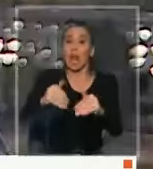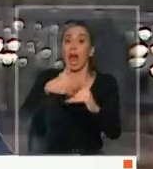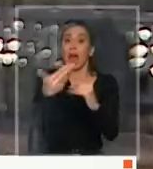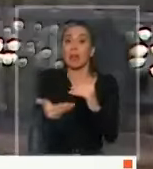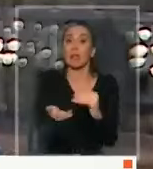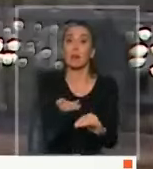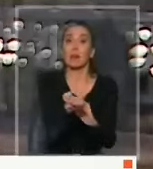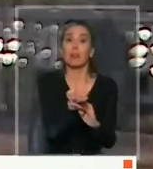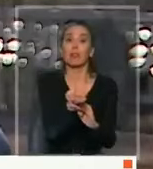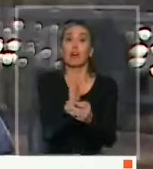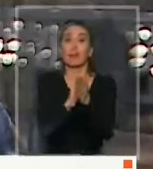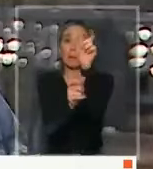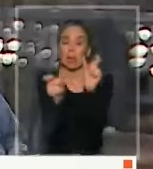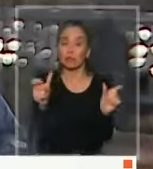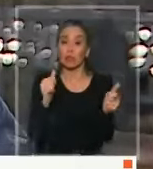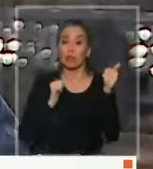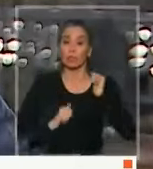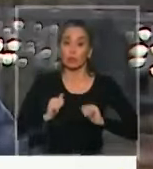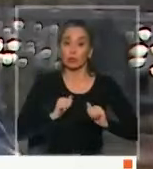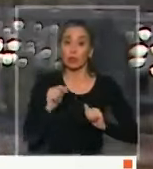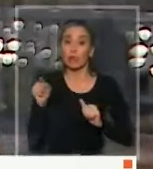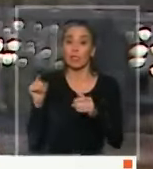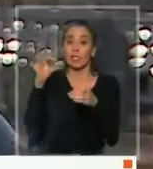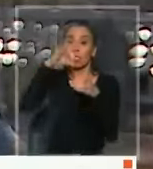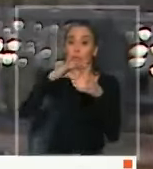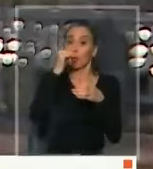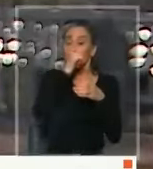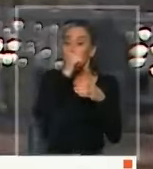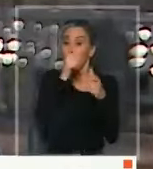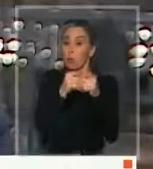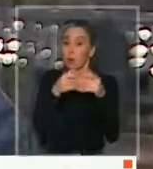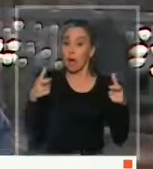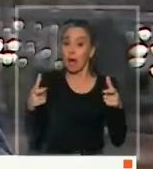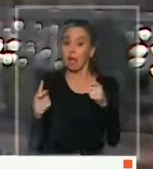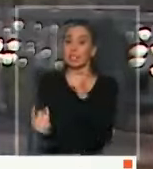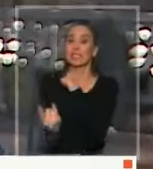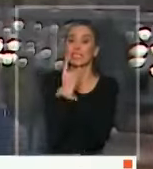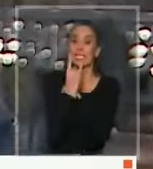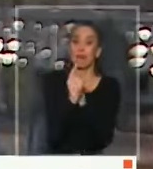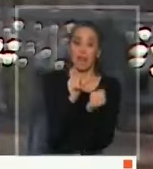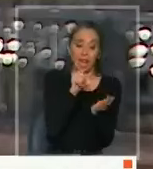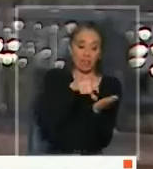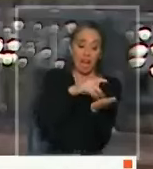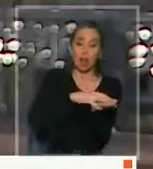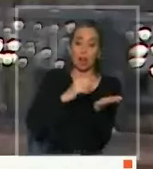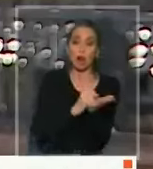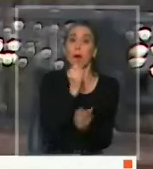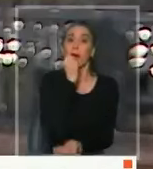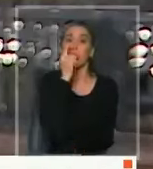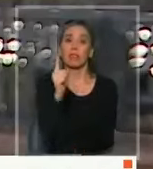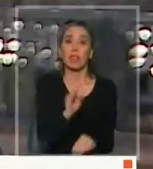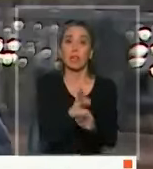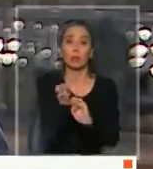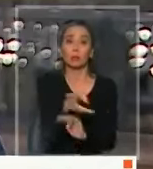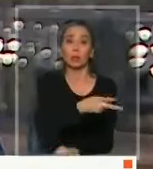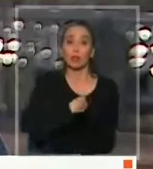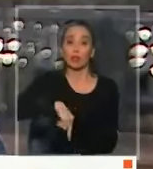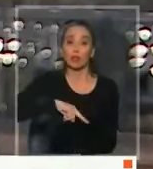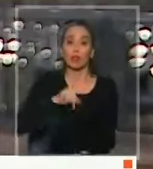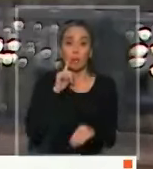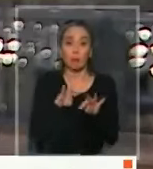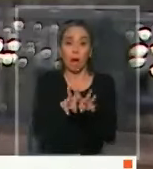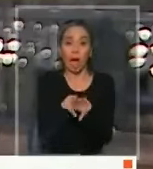pido a todas las personas que sufren por este mismo flagelo, que son estafados, donde les clonan las tarjetas, que lo denuncien. Nosotros tenemos una agrupación